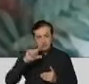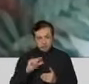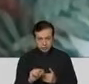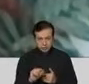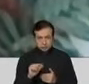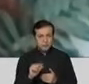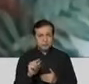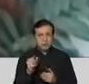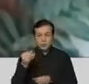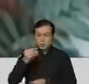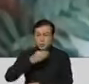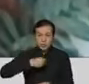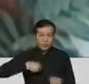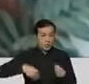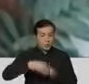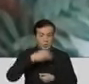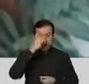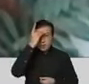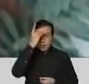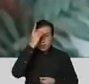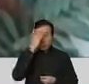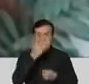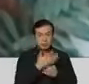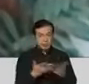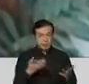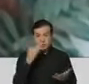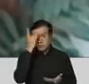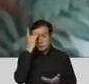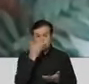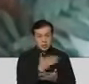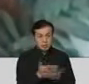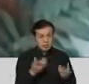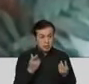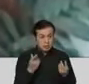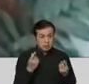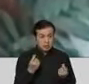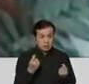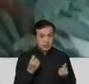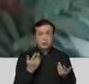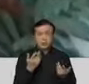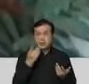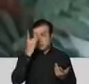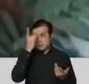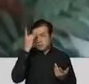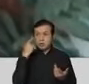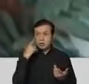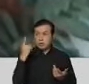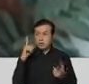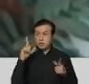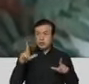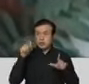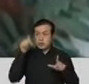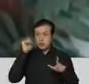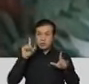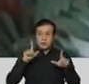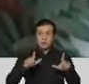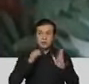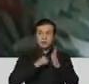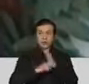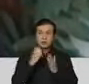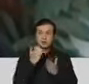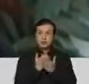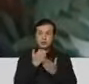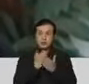flujo, vamos a pasar de una deuda en la que vamos a llevar adelante, y este gráfico es fundamental, lo mostraba ayer el ministro de Economía,